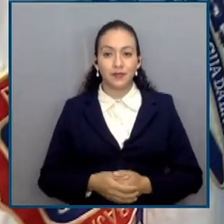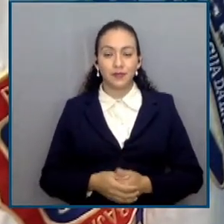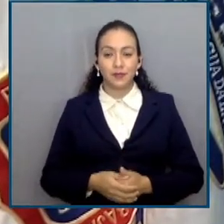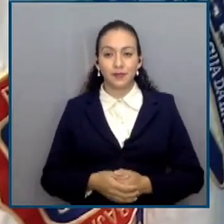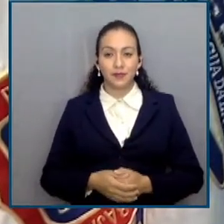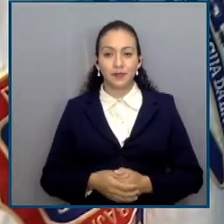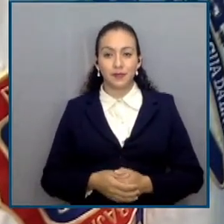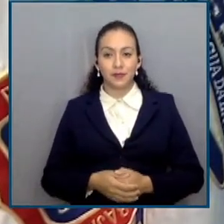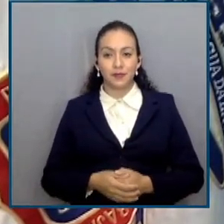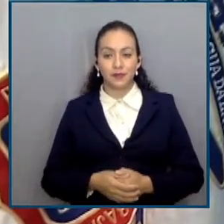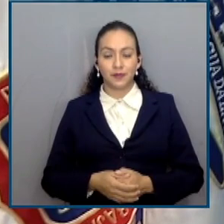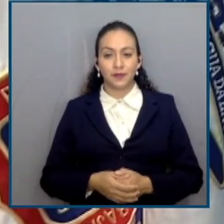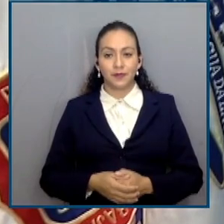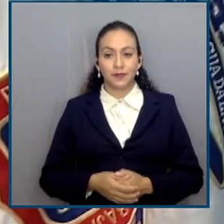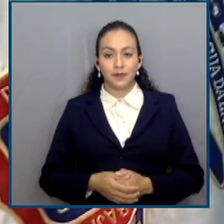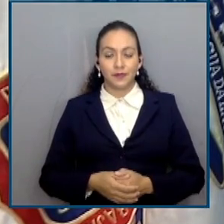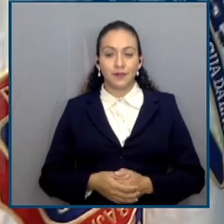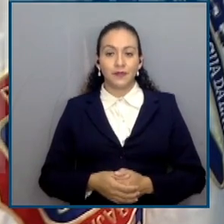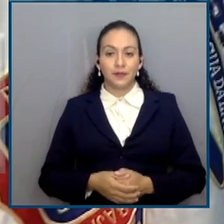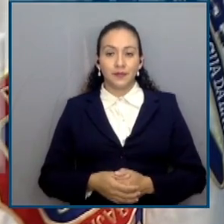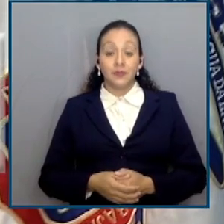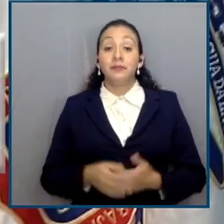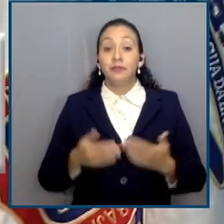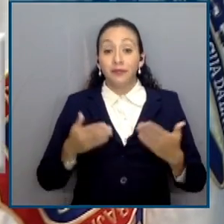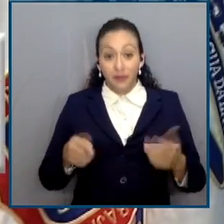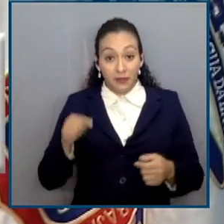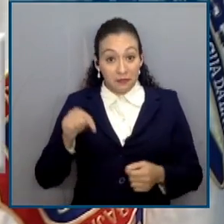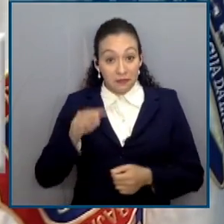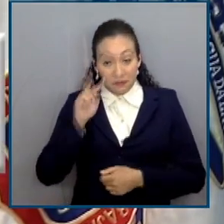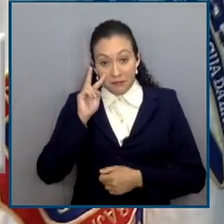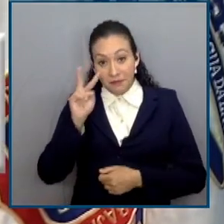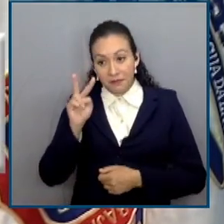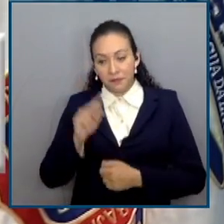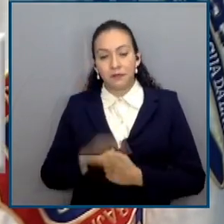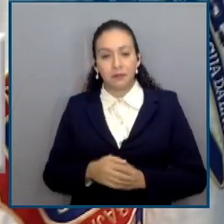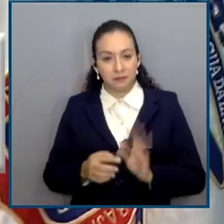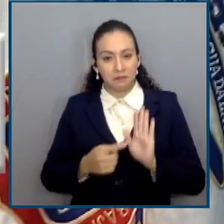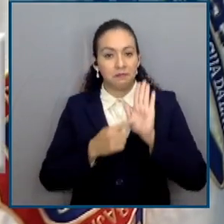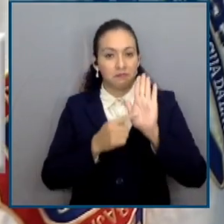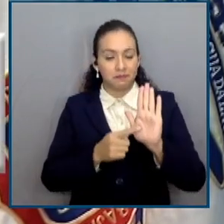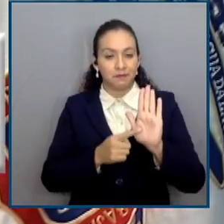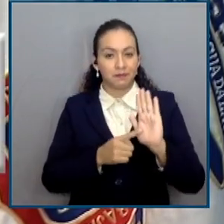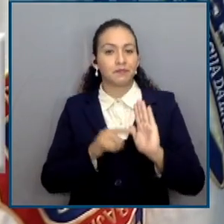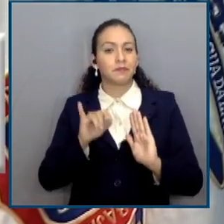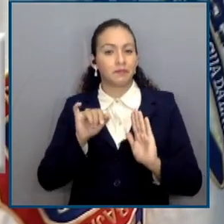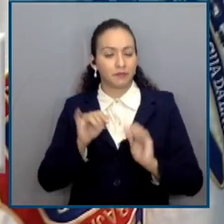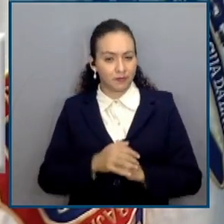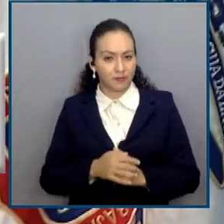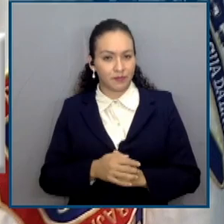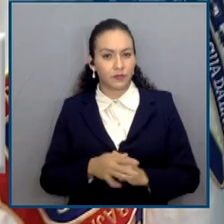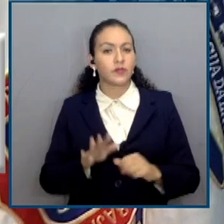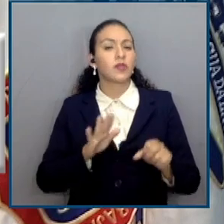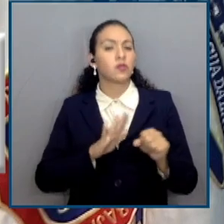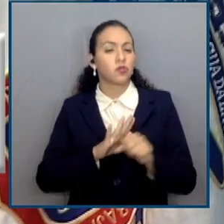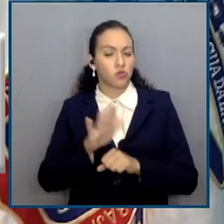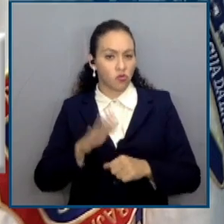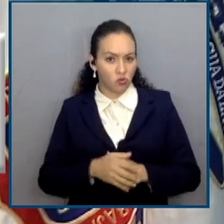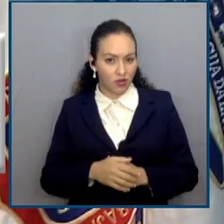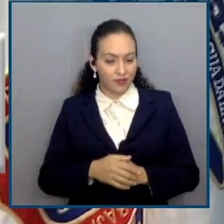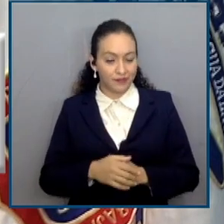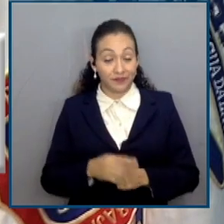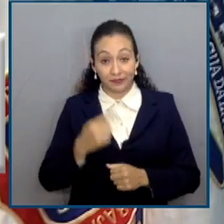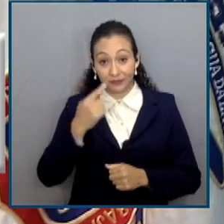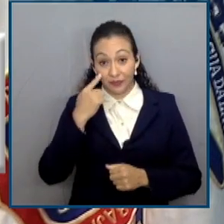Y es aquí donde encontramos un buen ejemplo de por qué la exigencia de que las autoridades